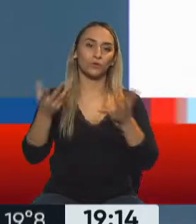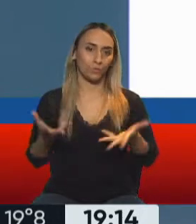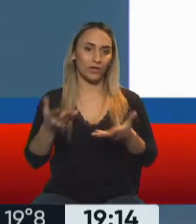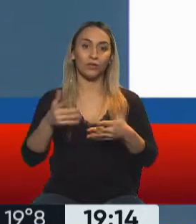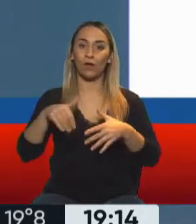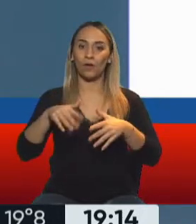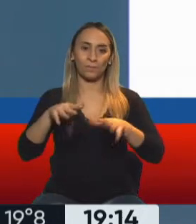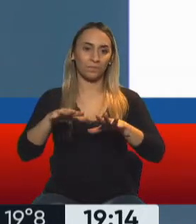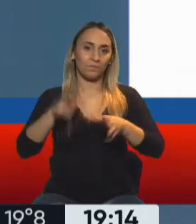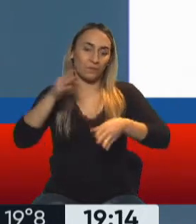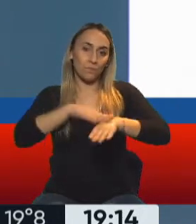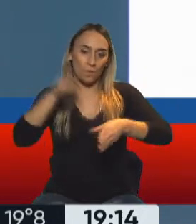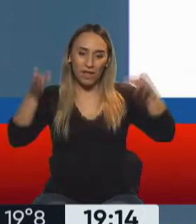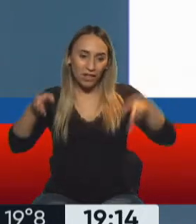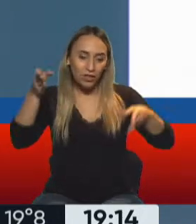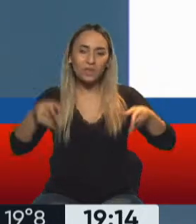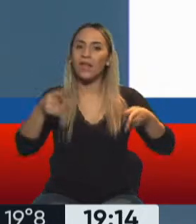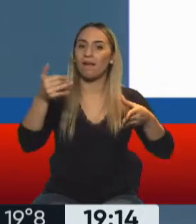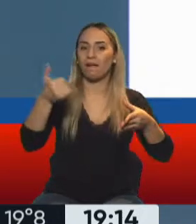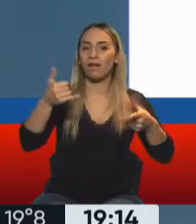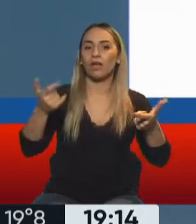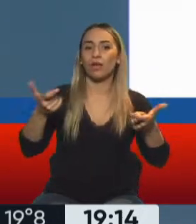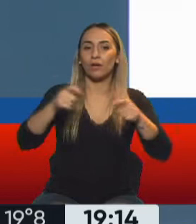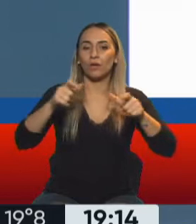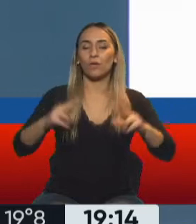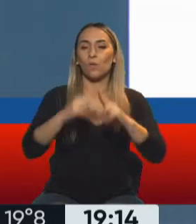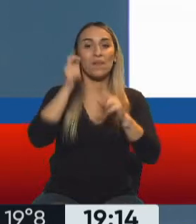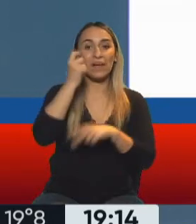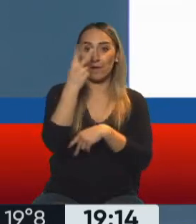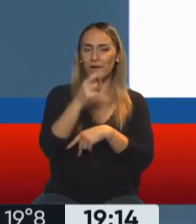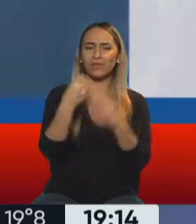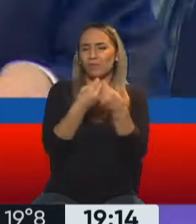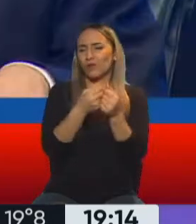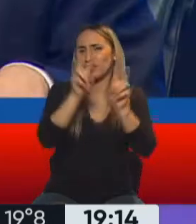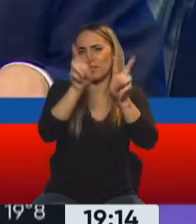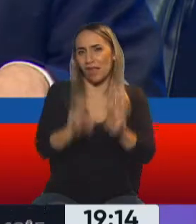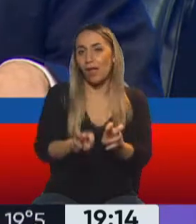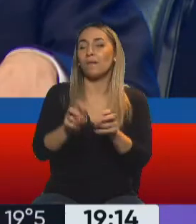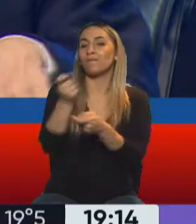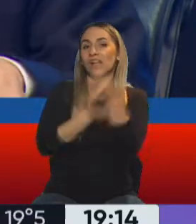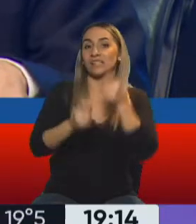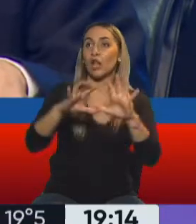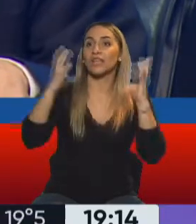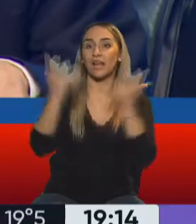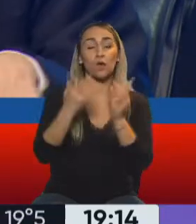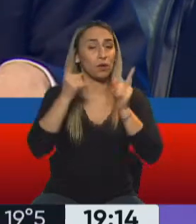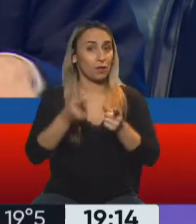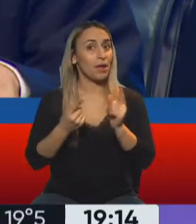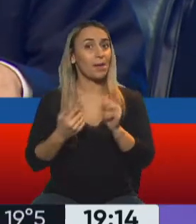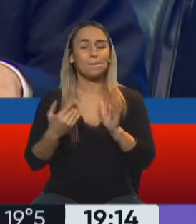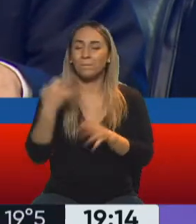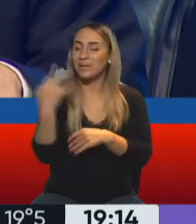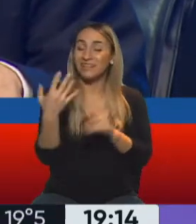marco de esta cumbre del G20, en donde se tocan varios temas relacionados a la arquitectura financiera internacional, pero particularmente uno de los temas